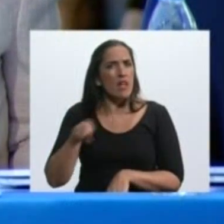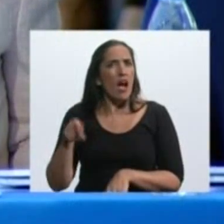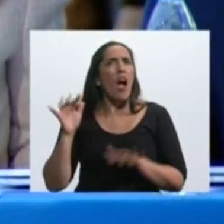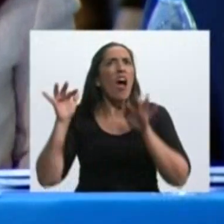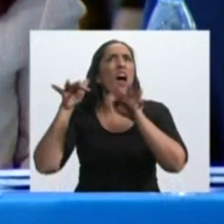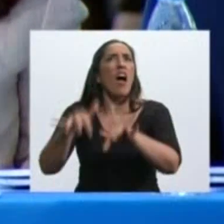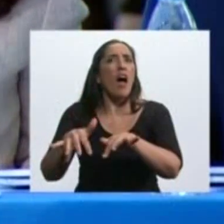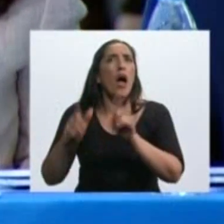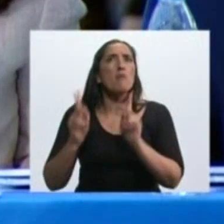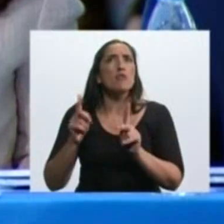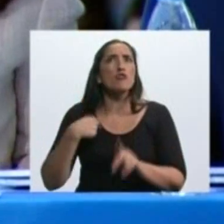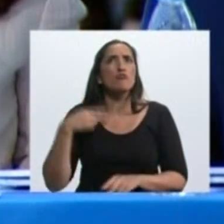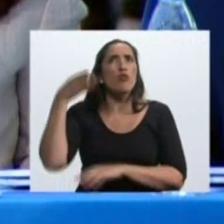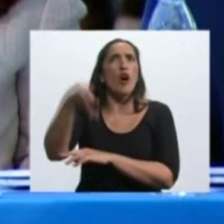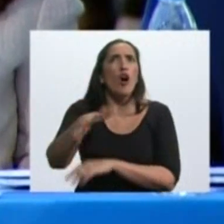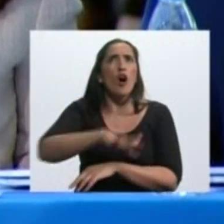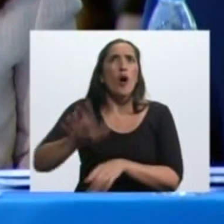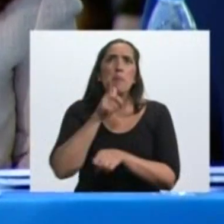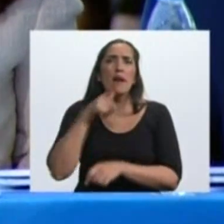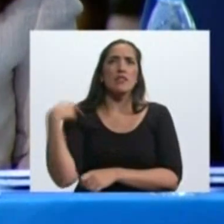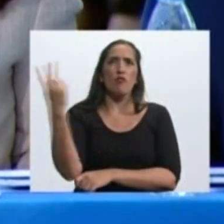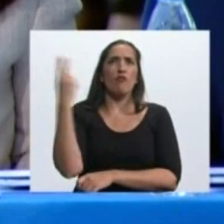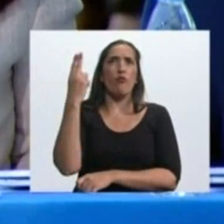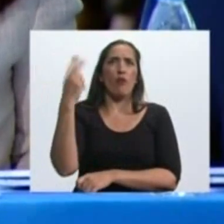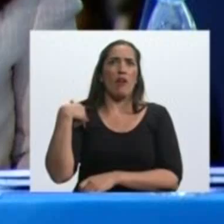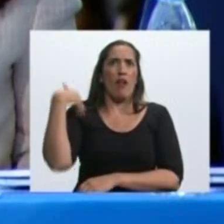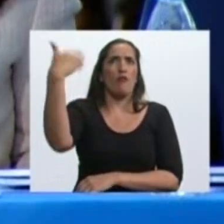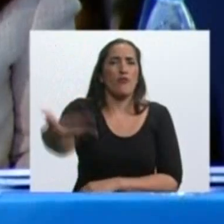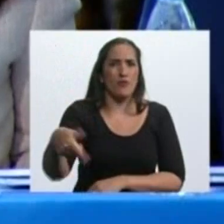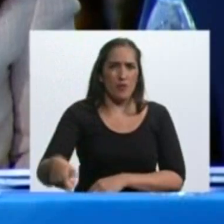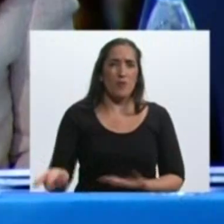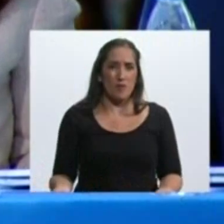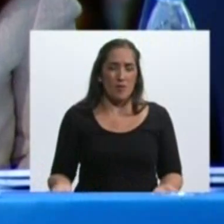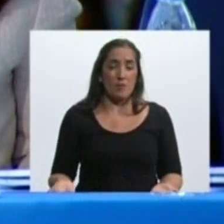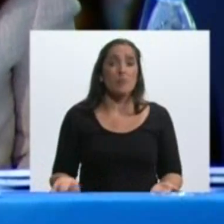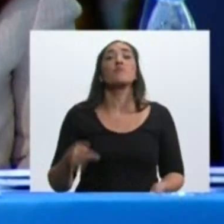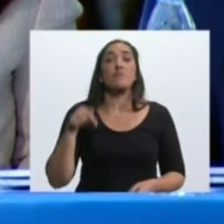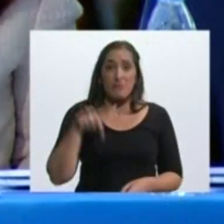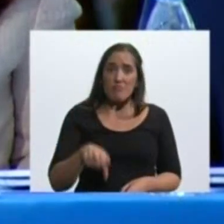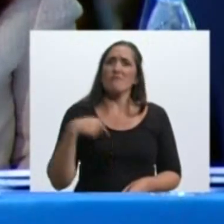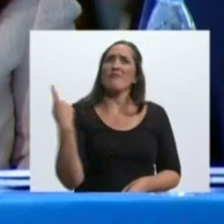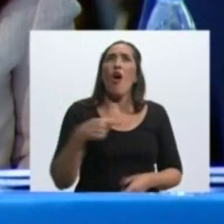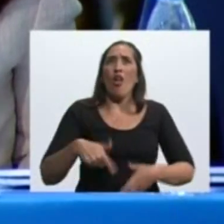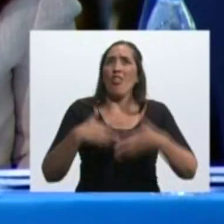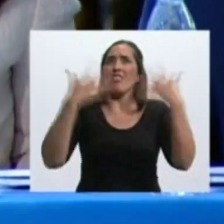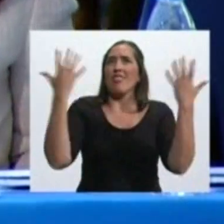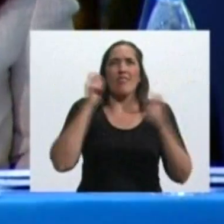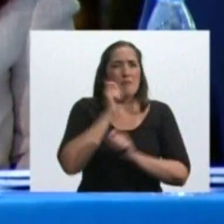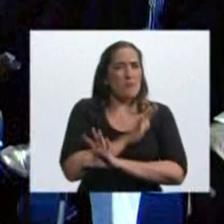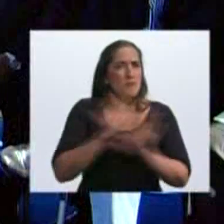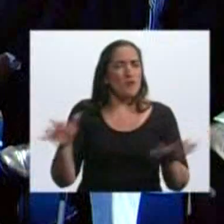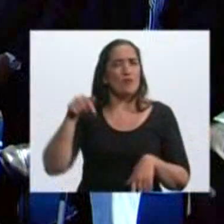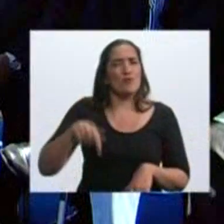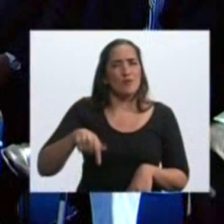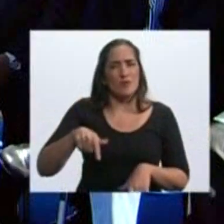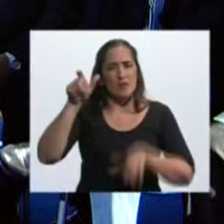anticipadamente a sus propios funerales. Por eso digo que en este día tan hermoso para los vecinos y todos los